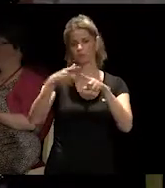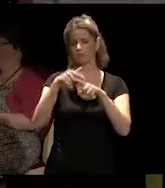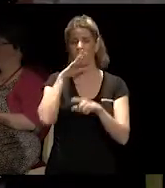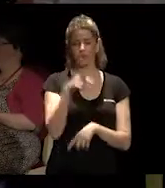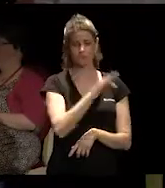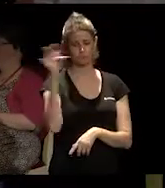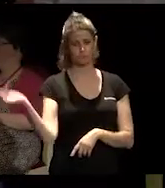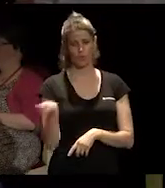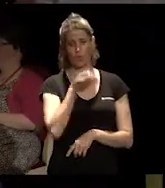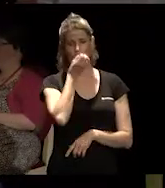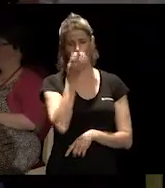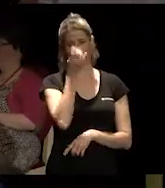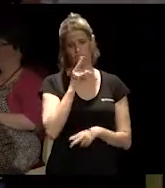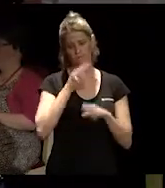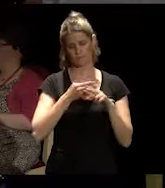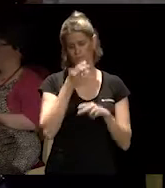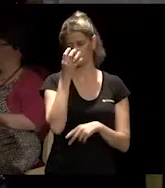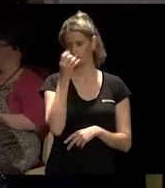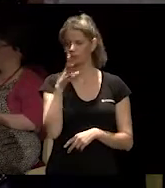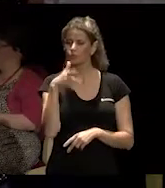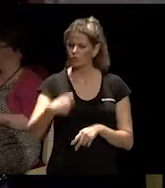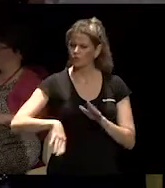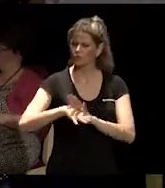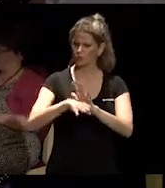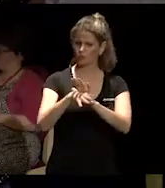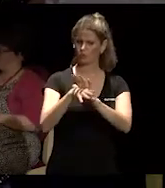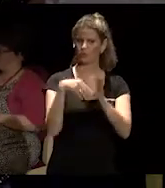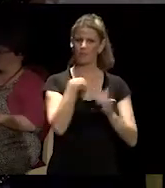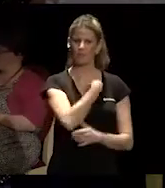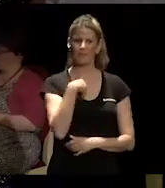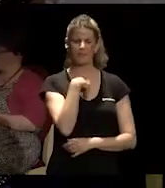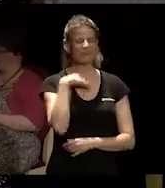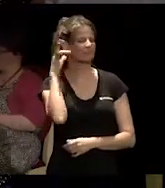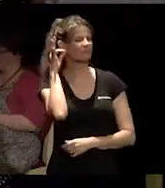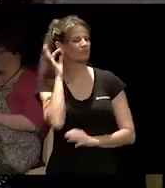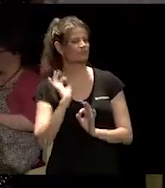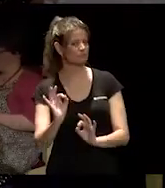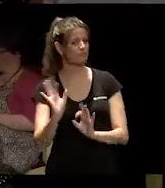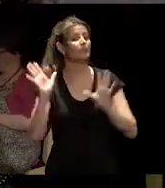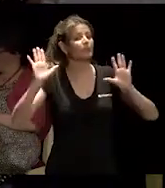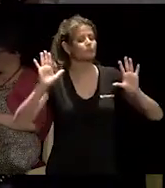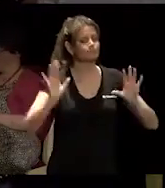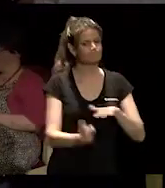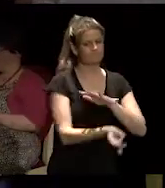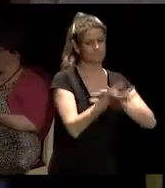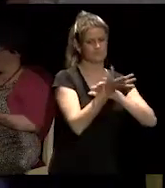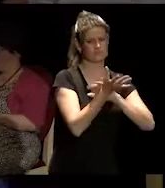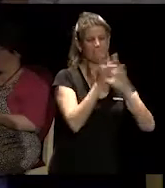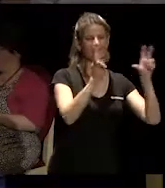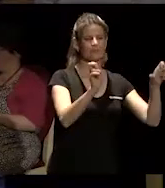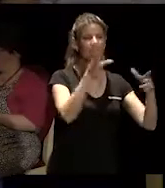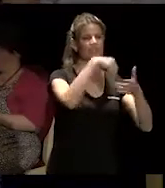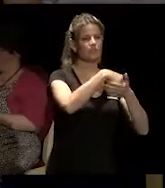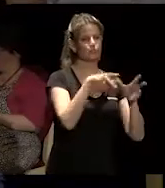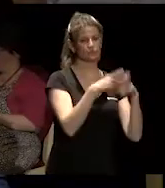os explique, porque de este cuestionamiento seguimos con el papel del feminismo adquirido, pero aparece el tema de la inclusión social, que es el que ya Rosa va a definir, que